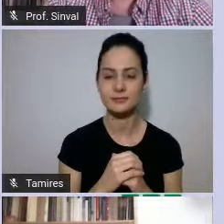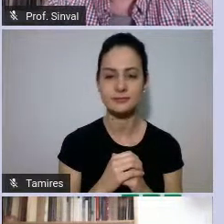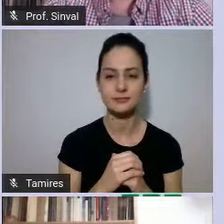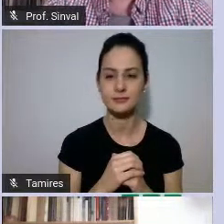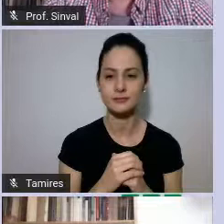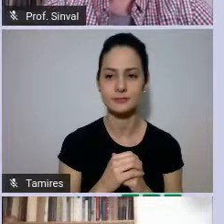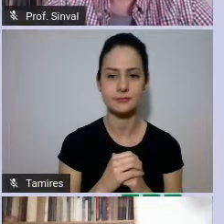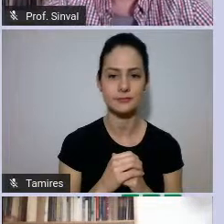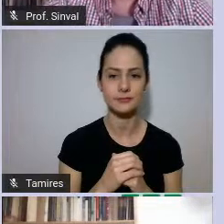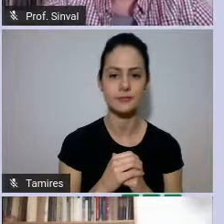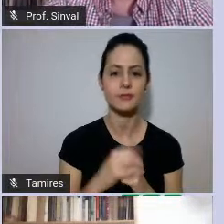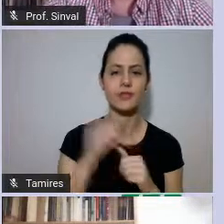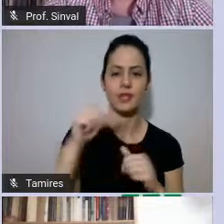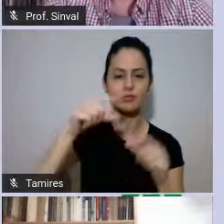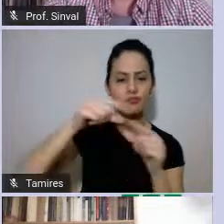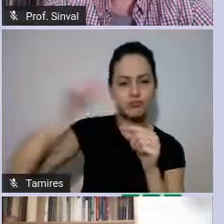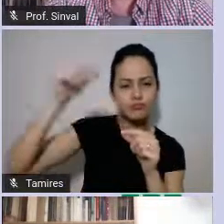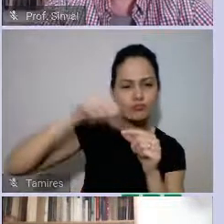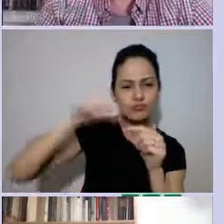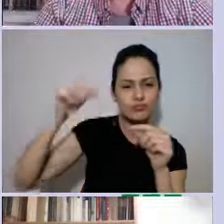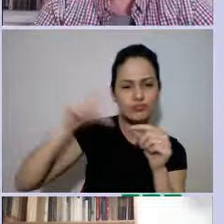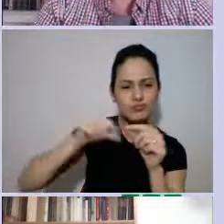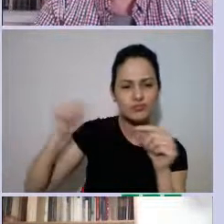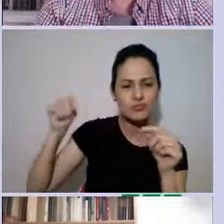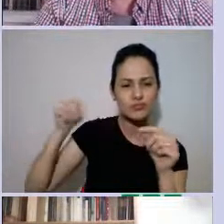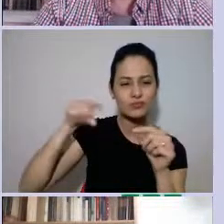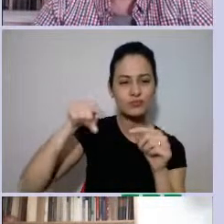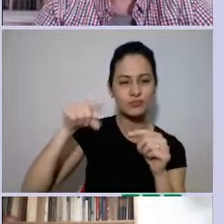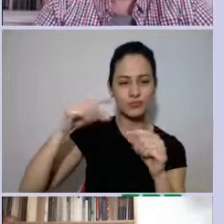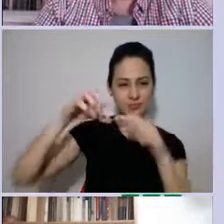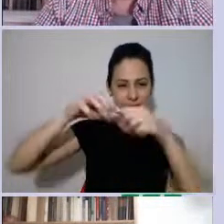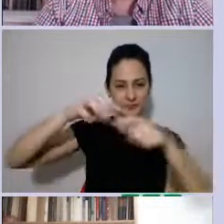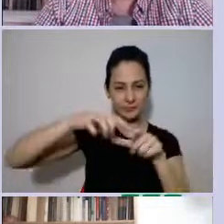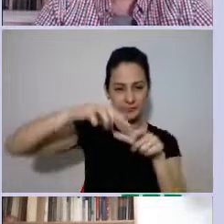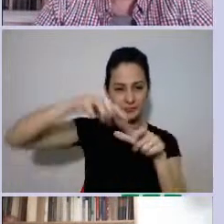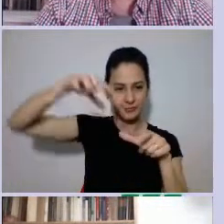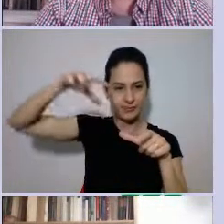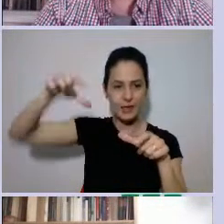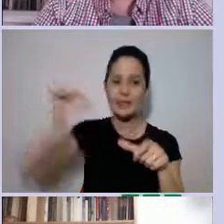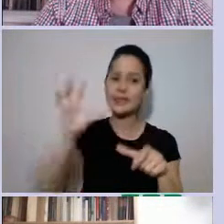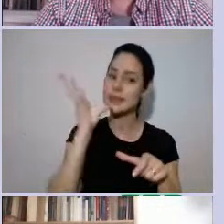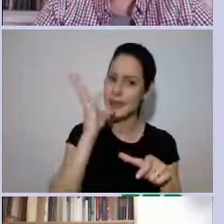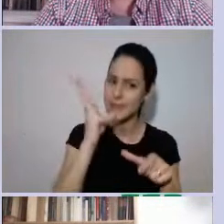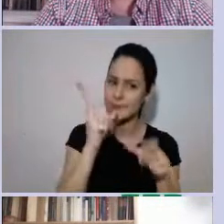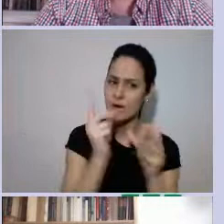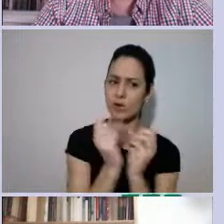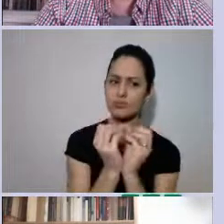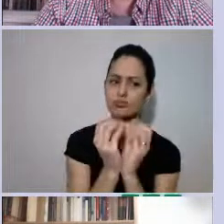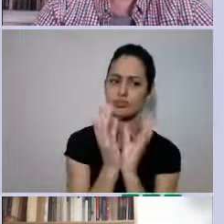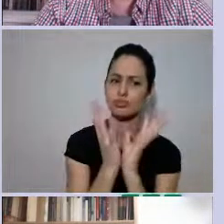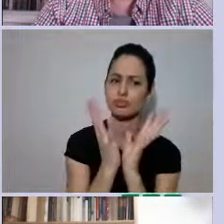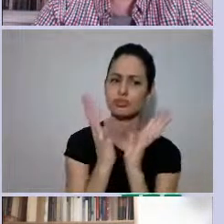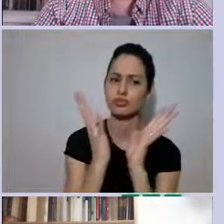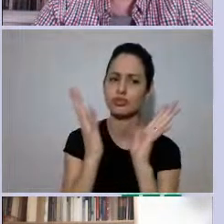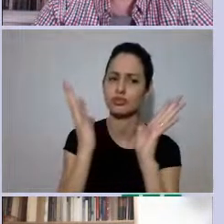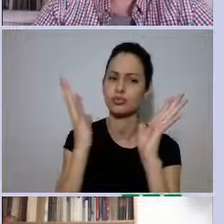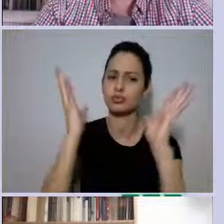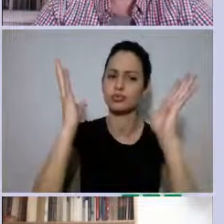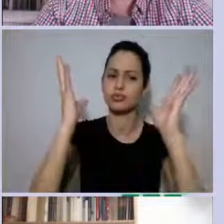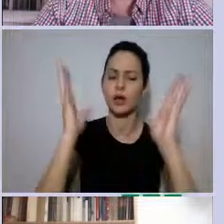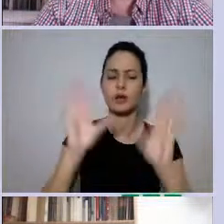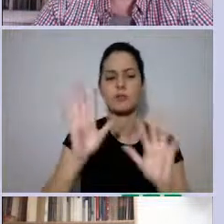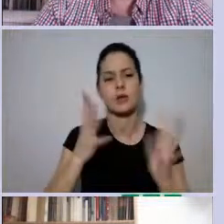que tiene espinas en sus puntas, un crecimiento lento, demora alrededor de